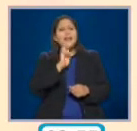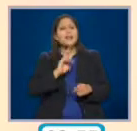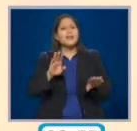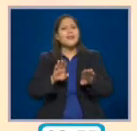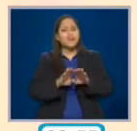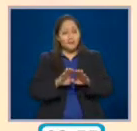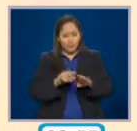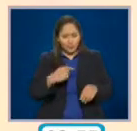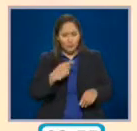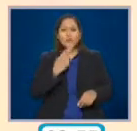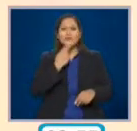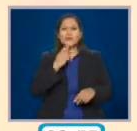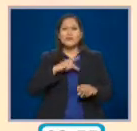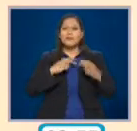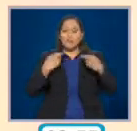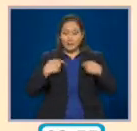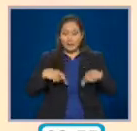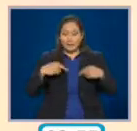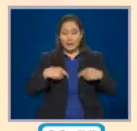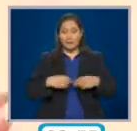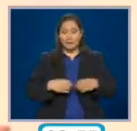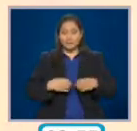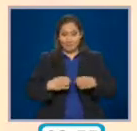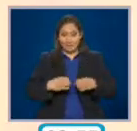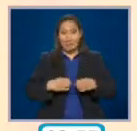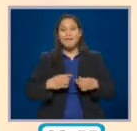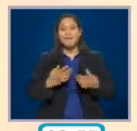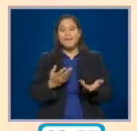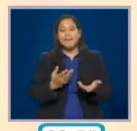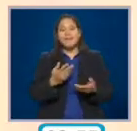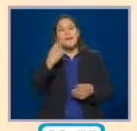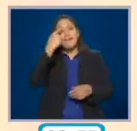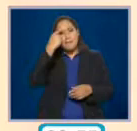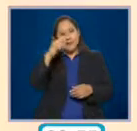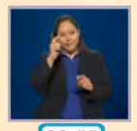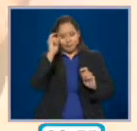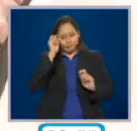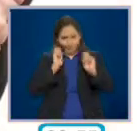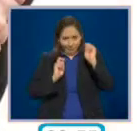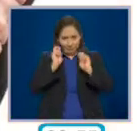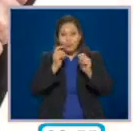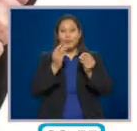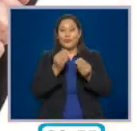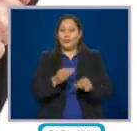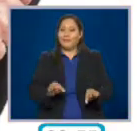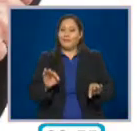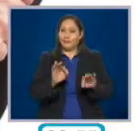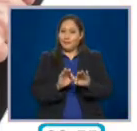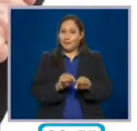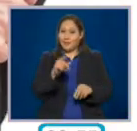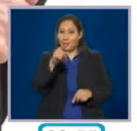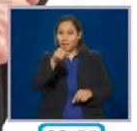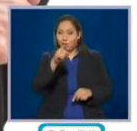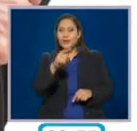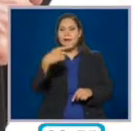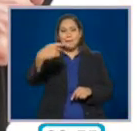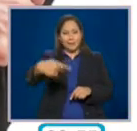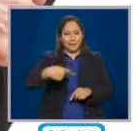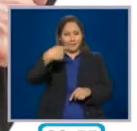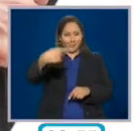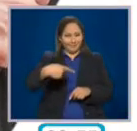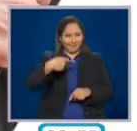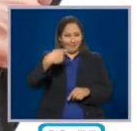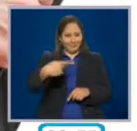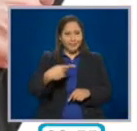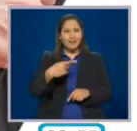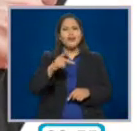uso de este tipo de accesorios o prendas, porque además es muy importante cuando tú estás en una entrevista, estás